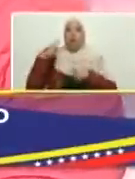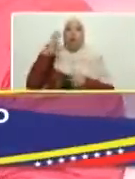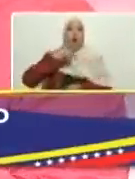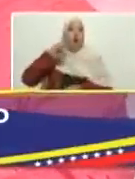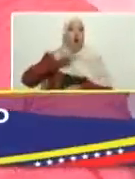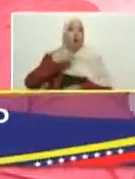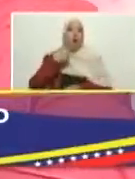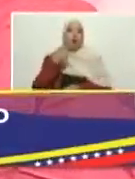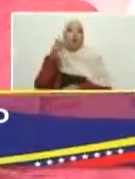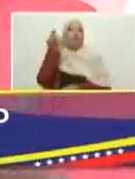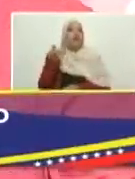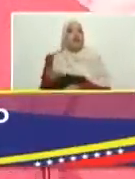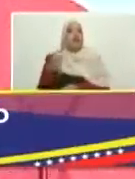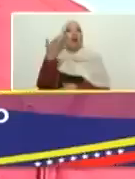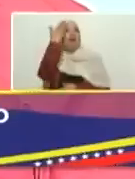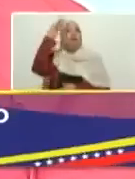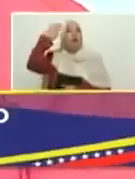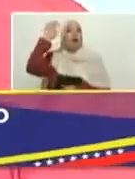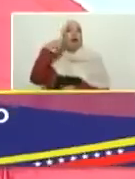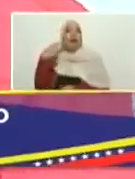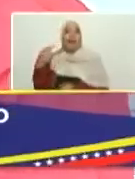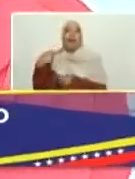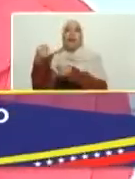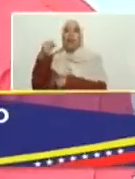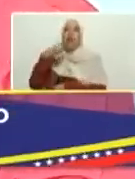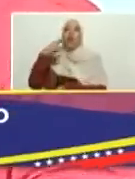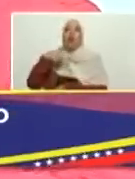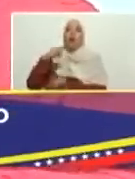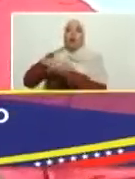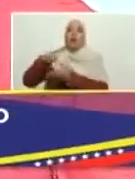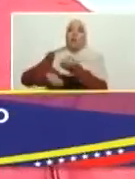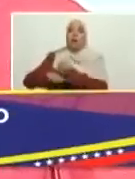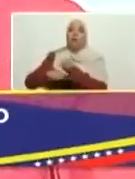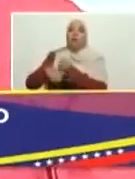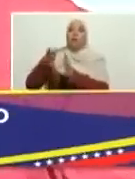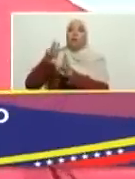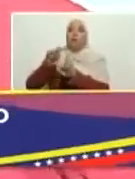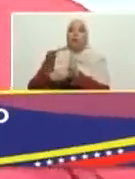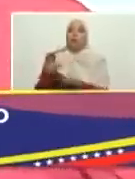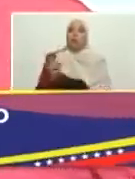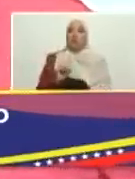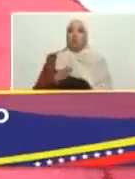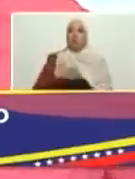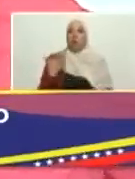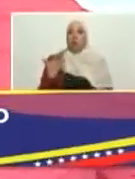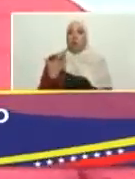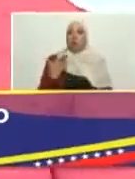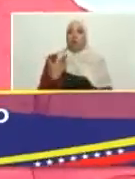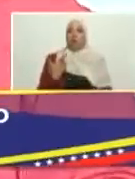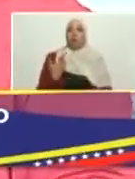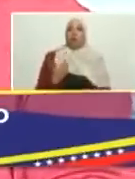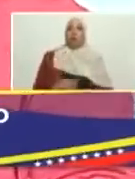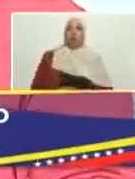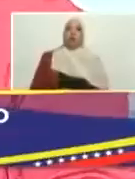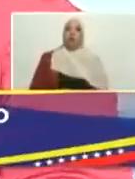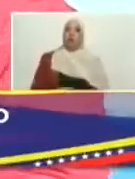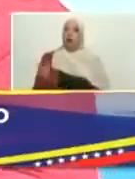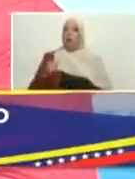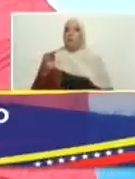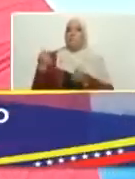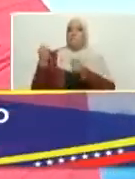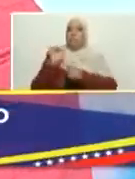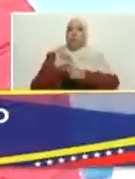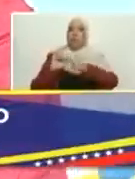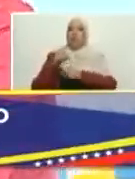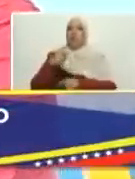rojo, se pintan los labios, plumas que se pintan de rojo y se hacen pasar por intelectualidad de izquierda para